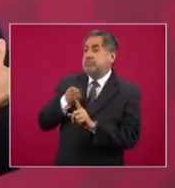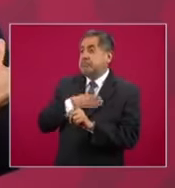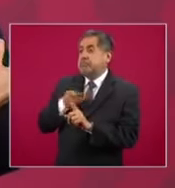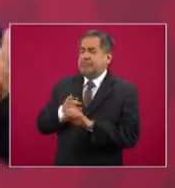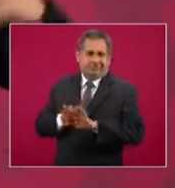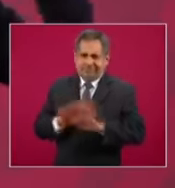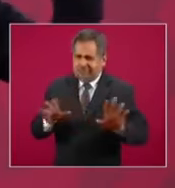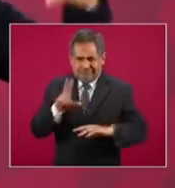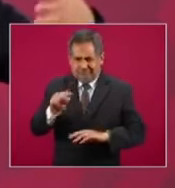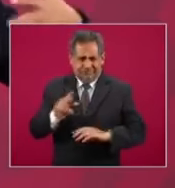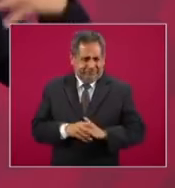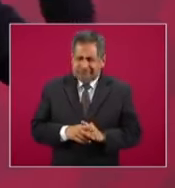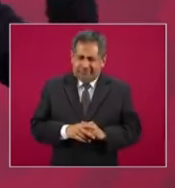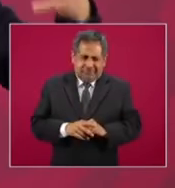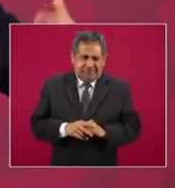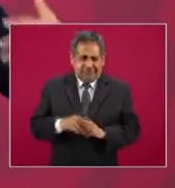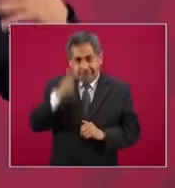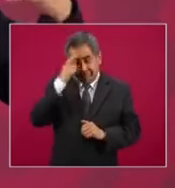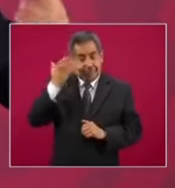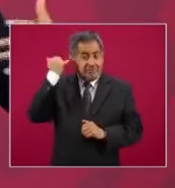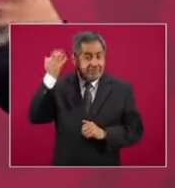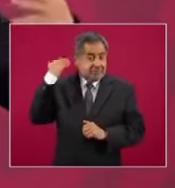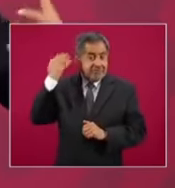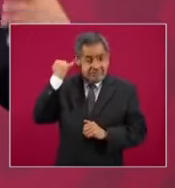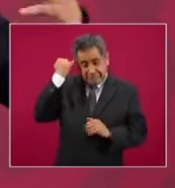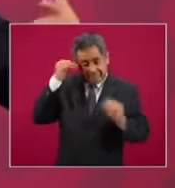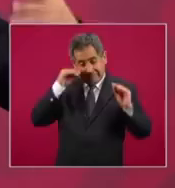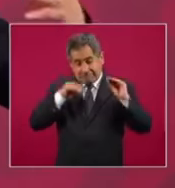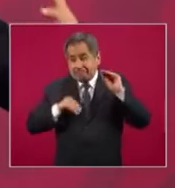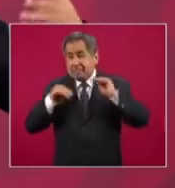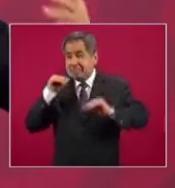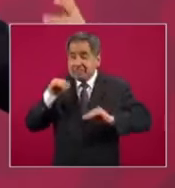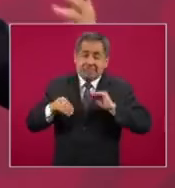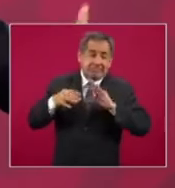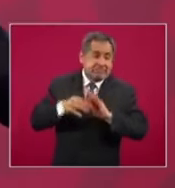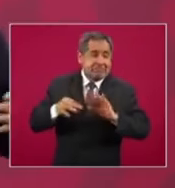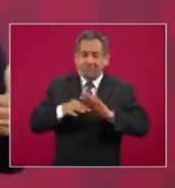porque todo esto lo fueron eh elaborando